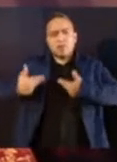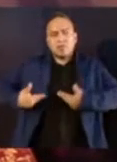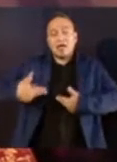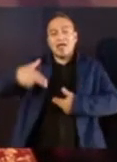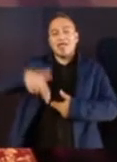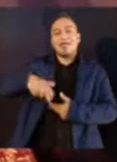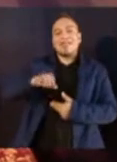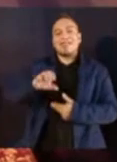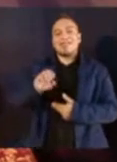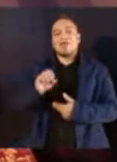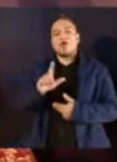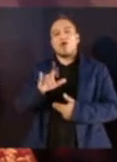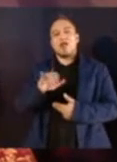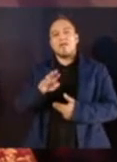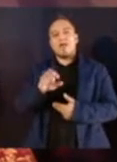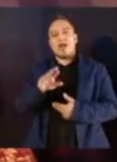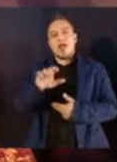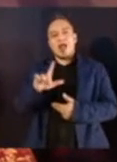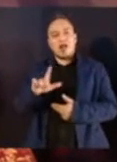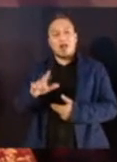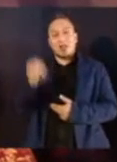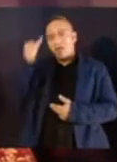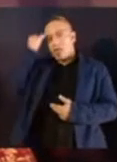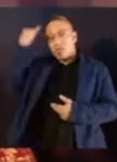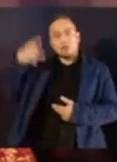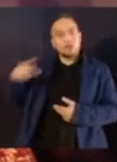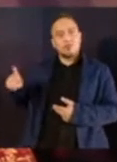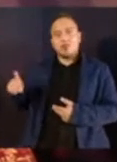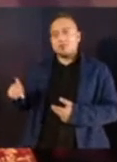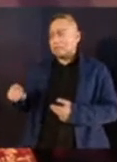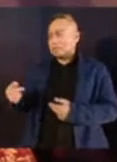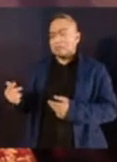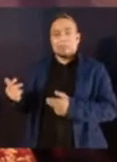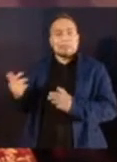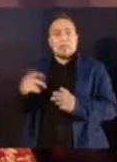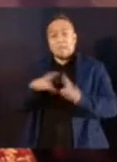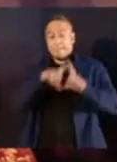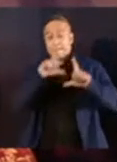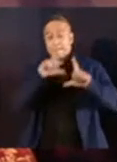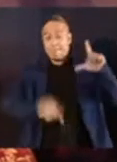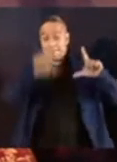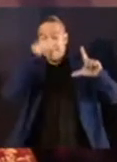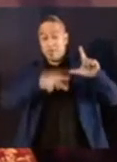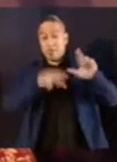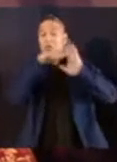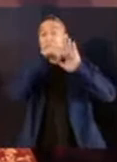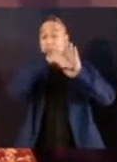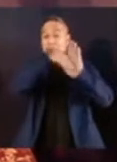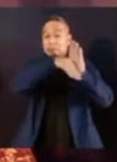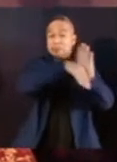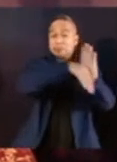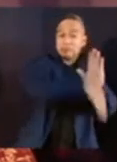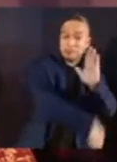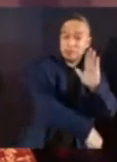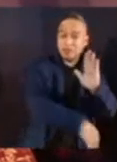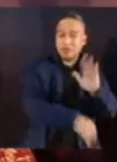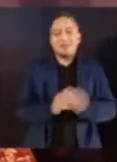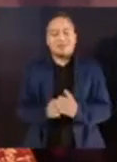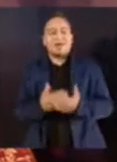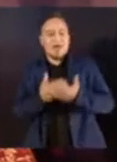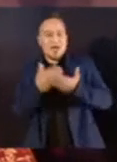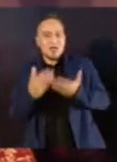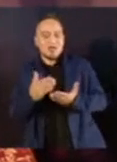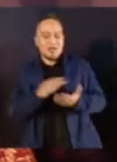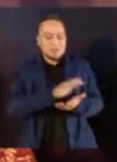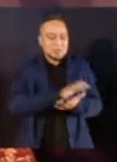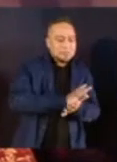momento nos trajo muy mal, y nos dejó en una situación muy crítica. Es muy difícil en 3 años hacer mucho,